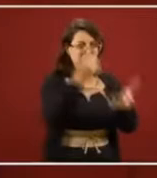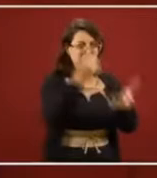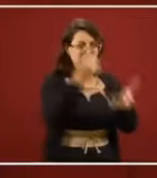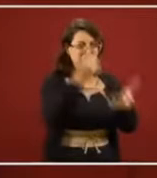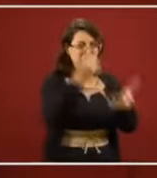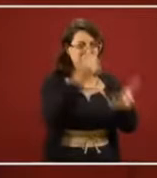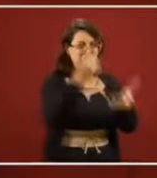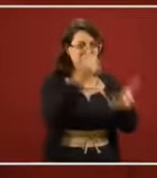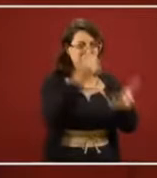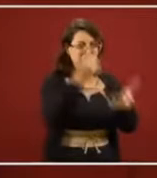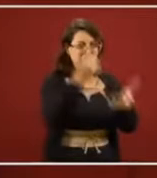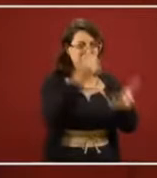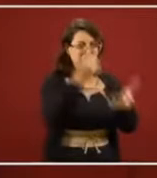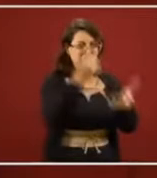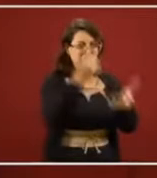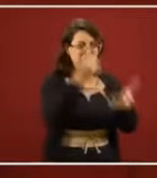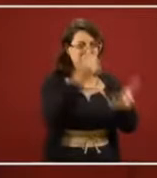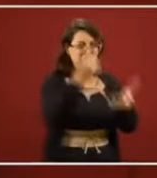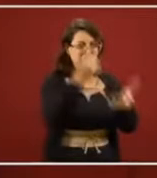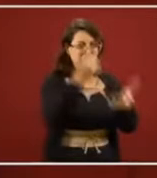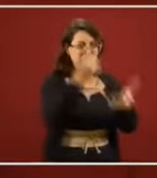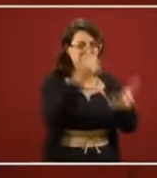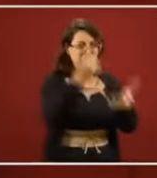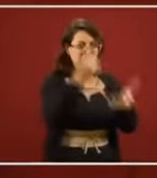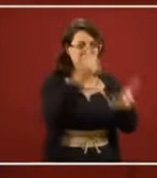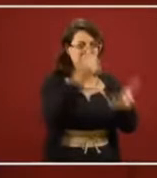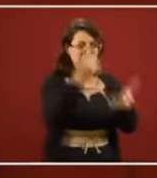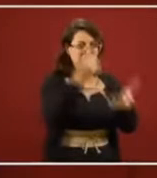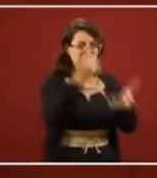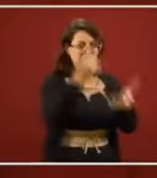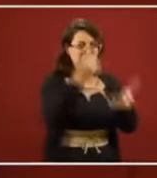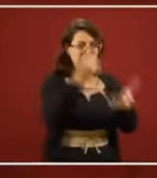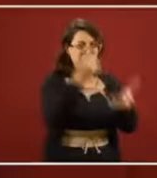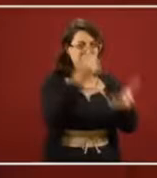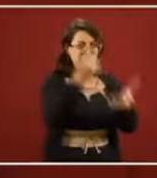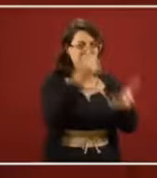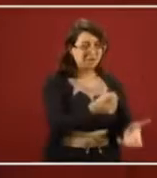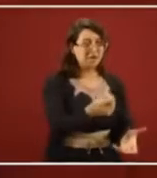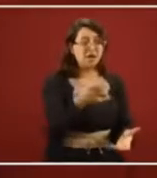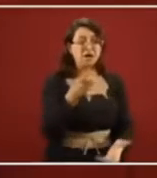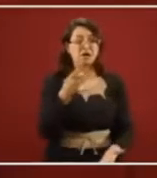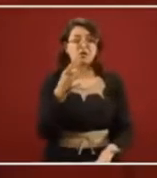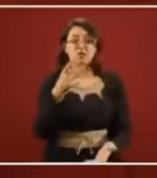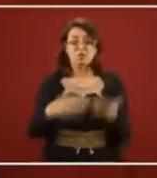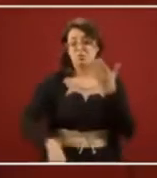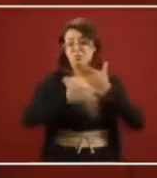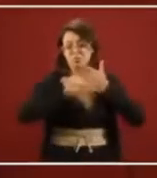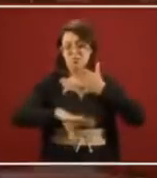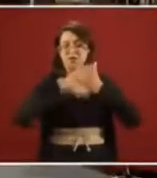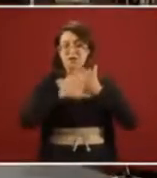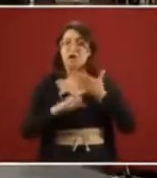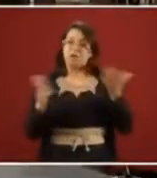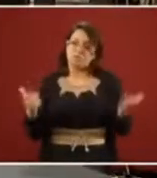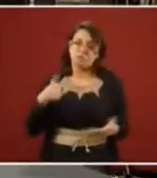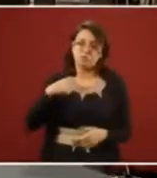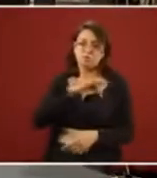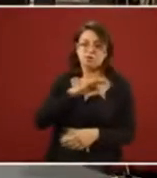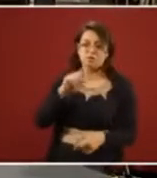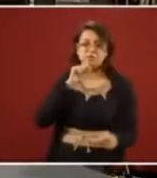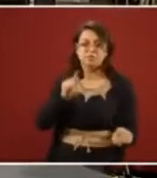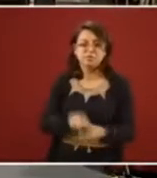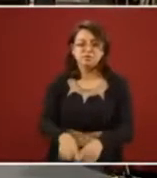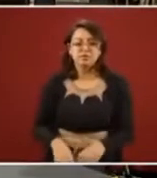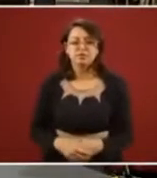de omni de winter haven james akenhead sería mi pregunta ción en dar ese cuerpo